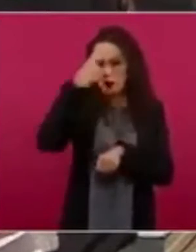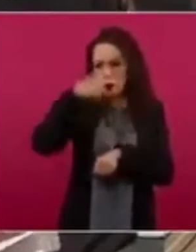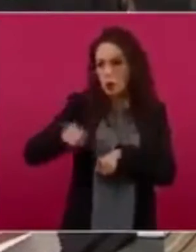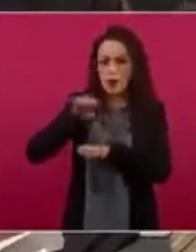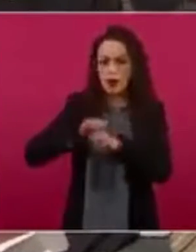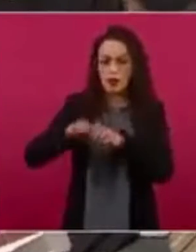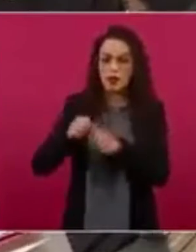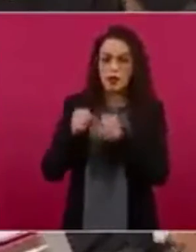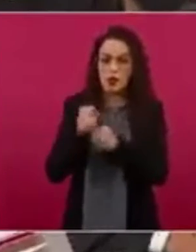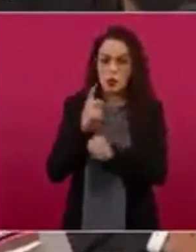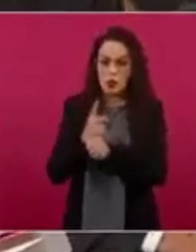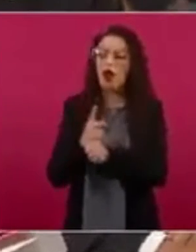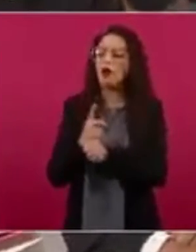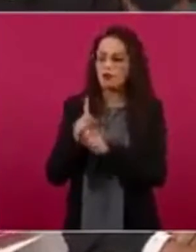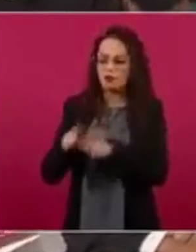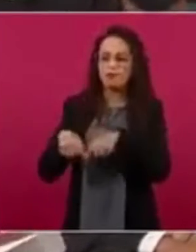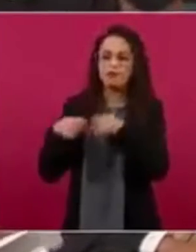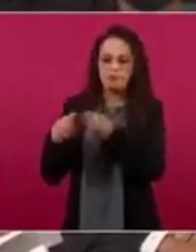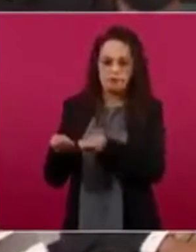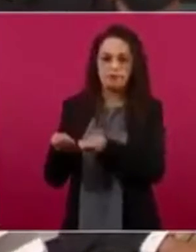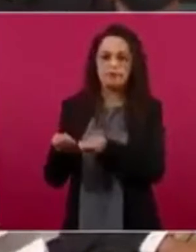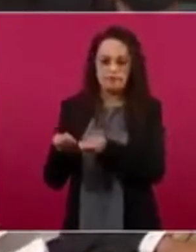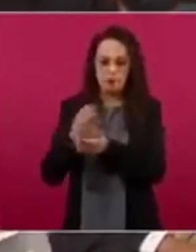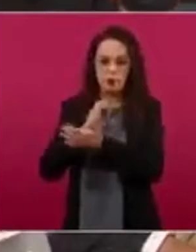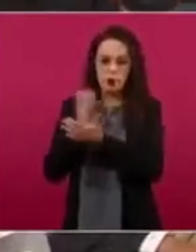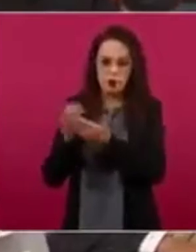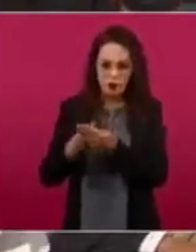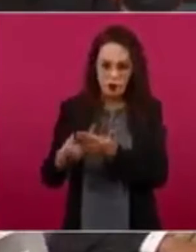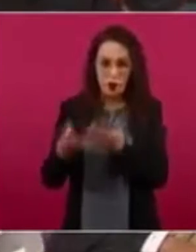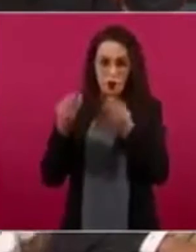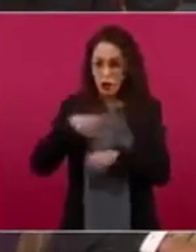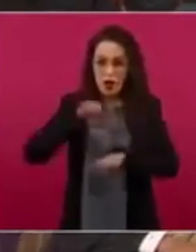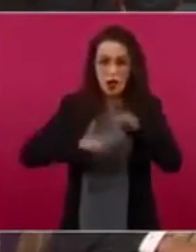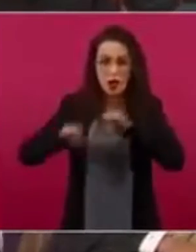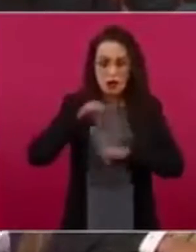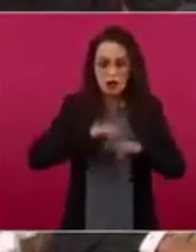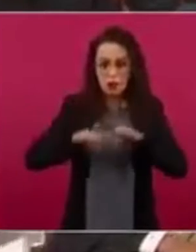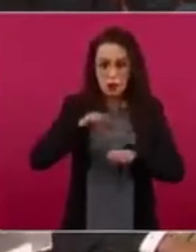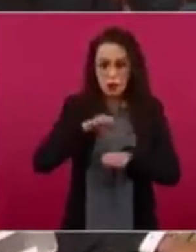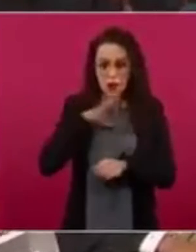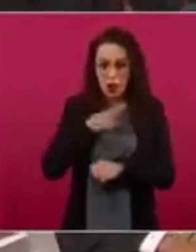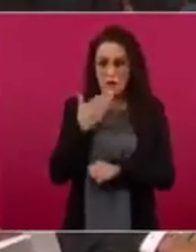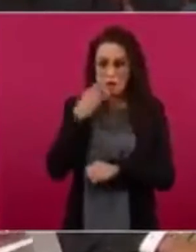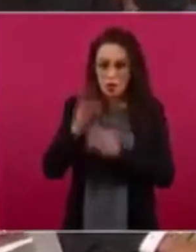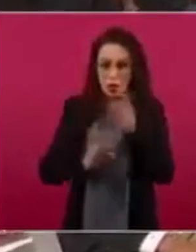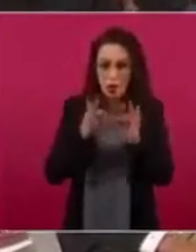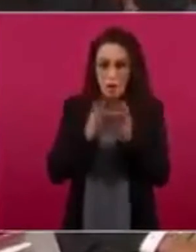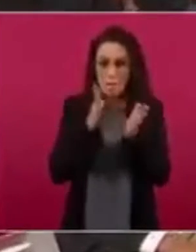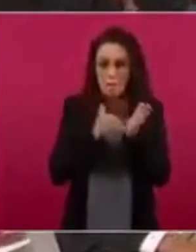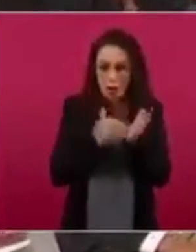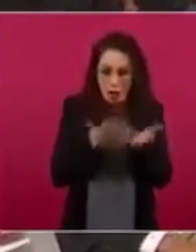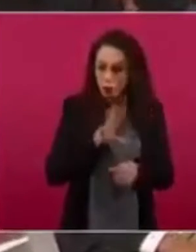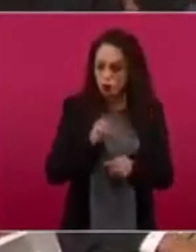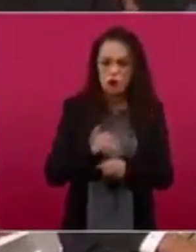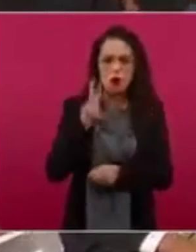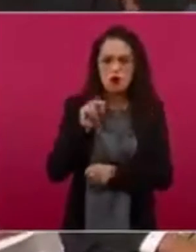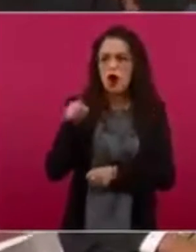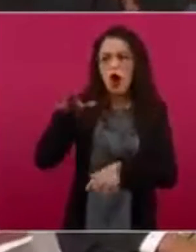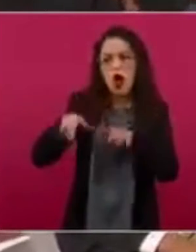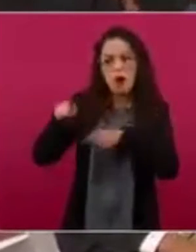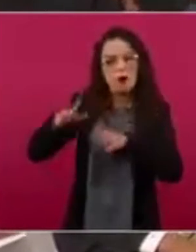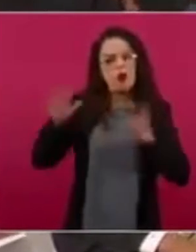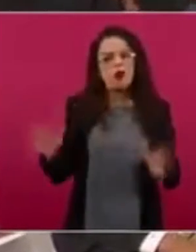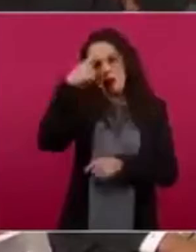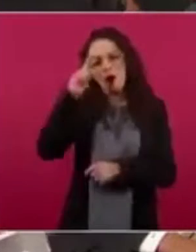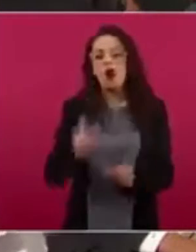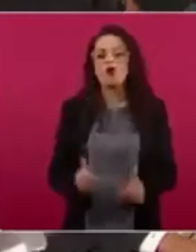empresas de seguridad, muchas de ellas trabajan ilegalmente, así como también pues fomentan el tráfico de armas. Una de